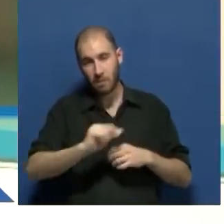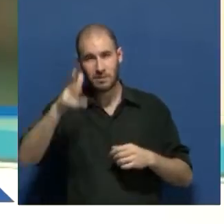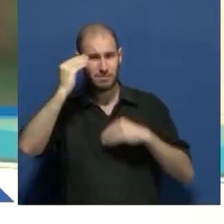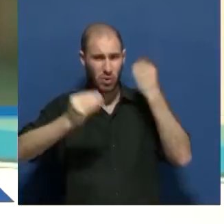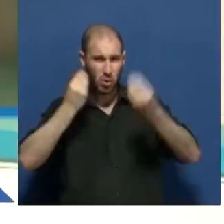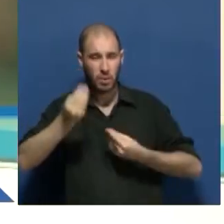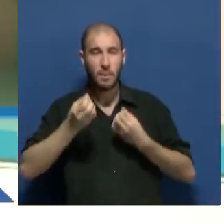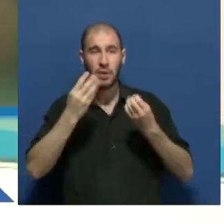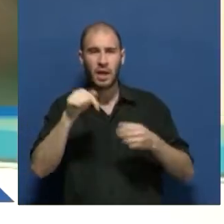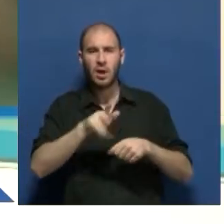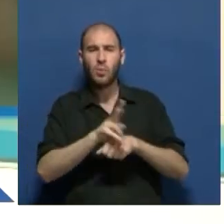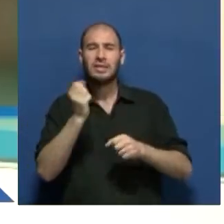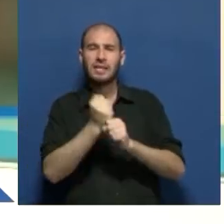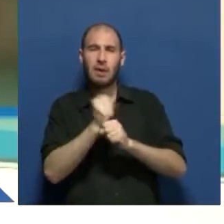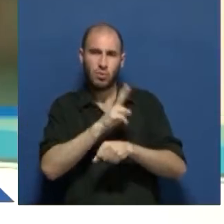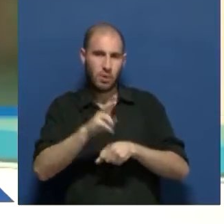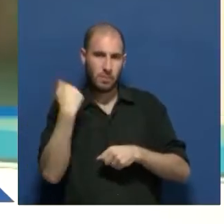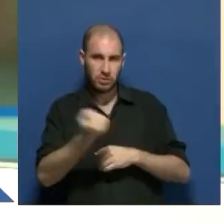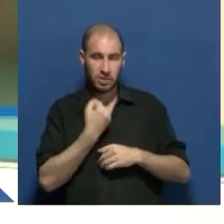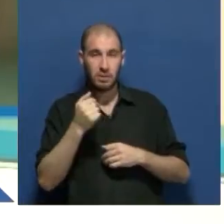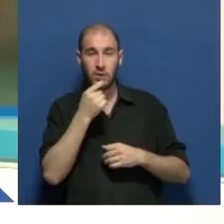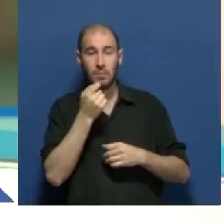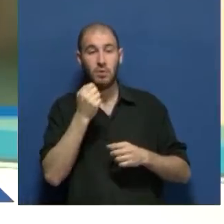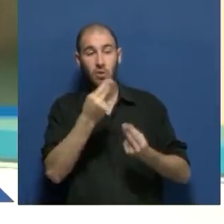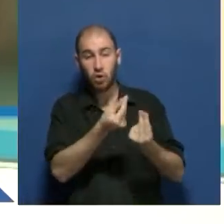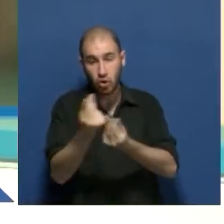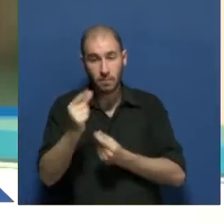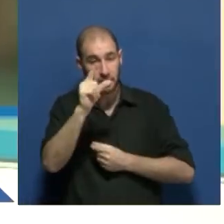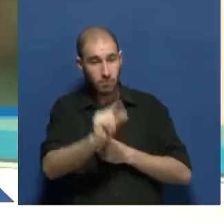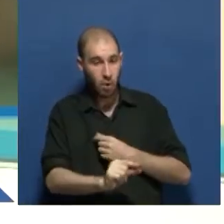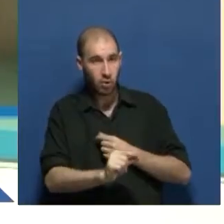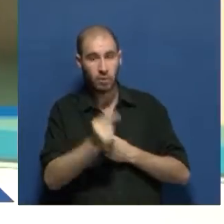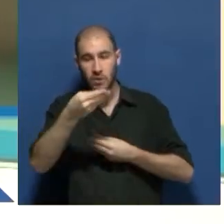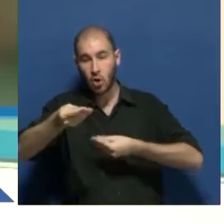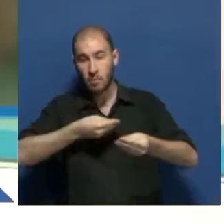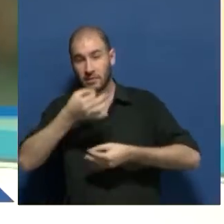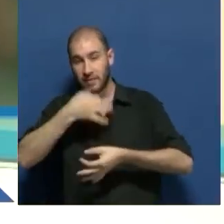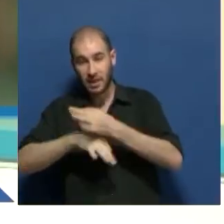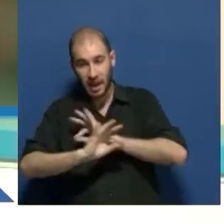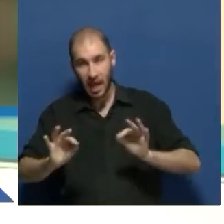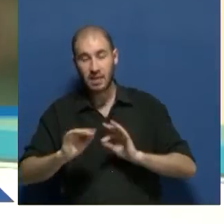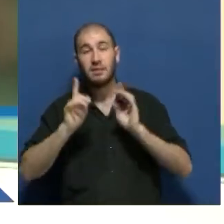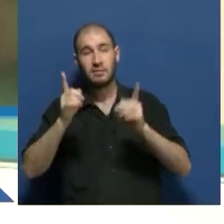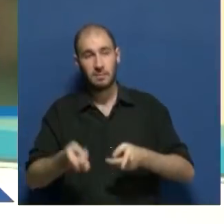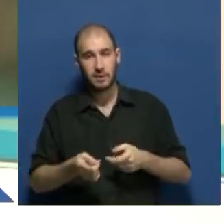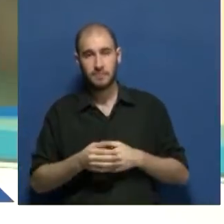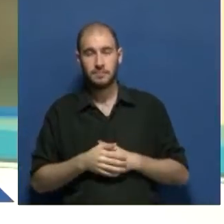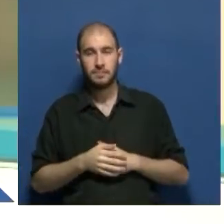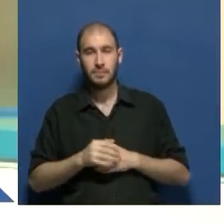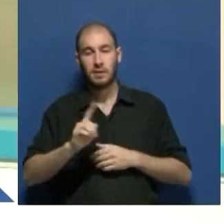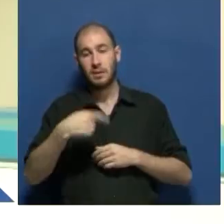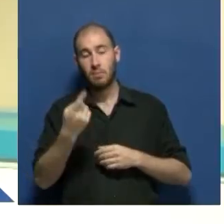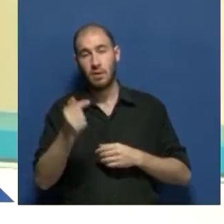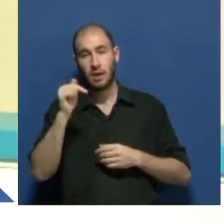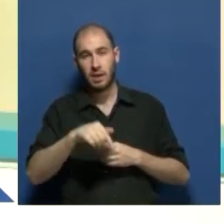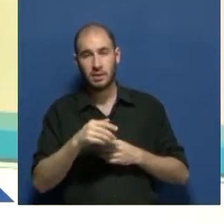preocupante, porque lo que hay que cuidar acá es el empleo. Y si se resiente el consumo, los comercios no van a vender y bueno, también se va a